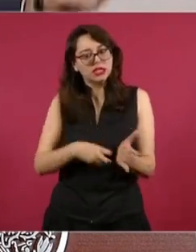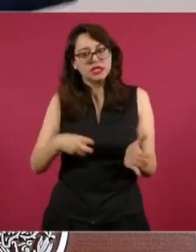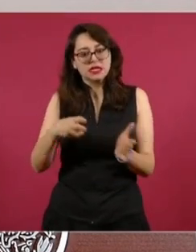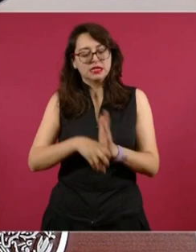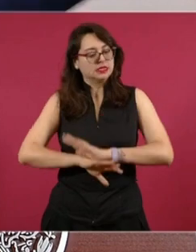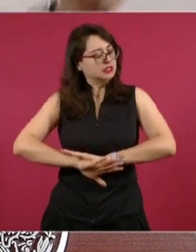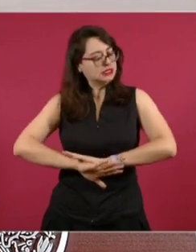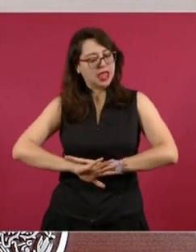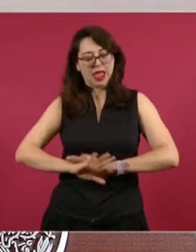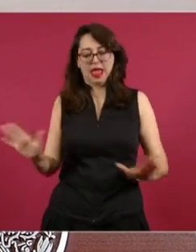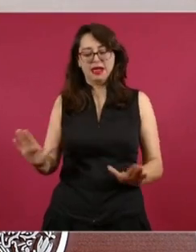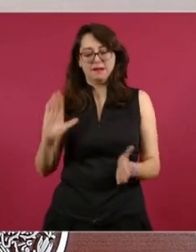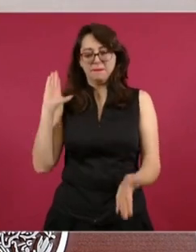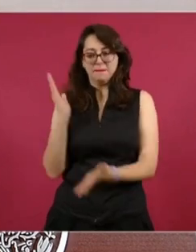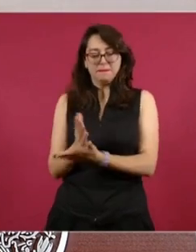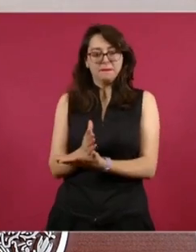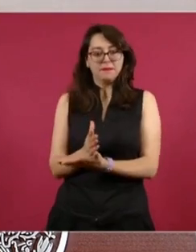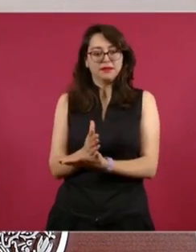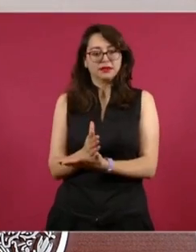entrego todo